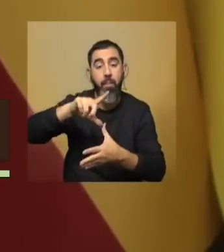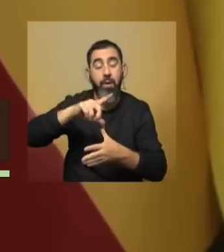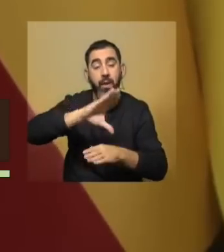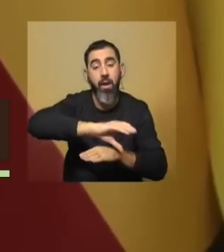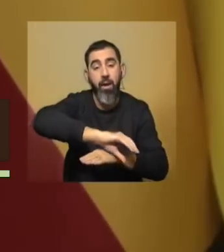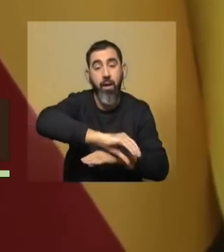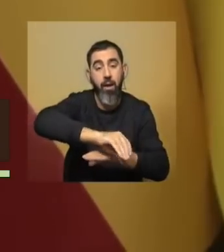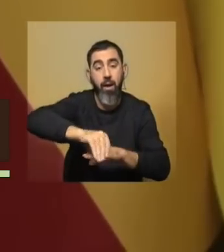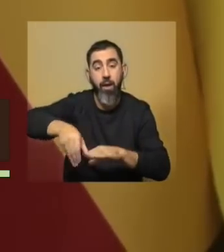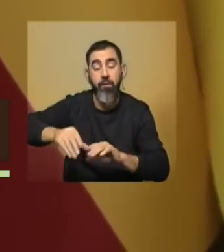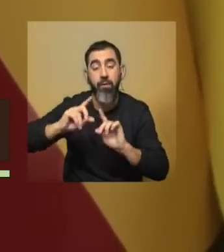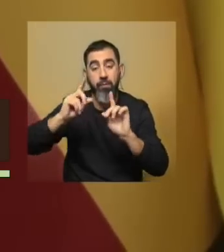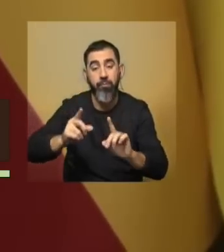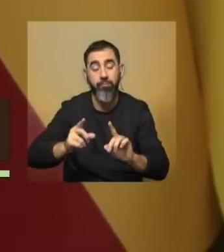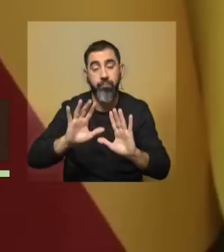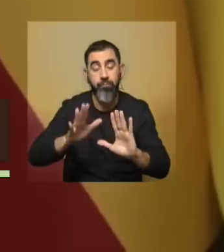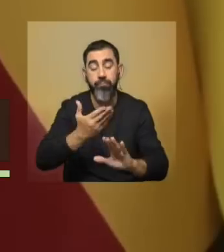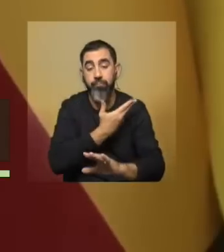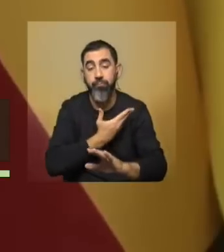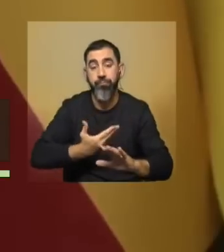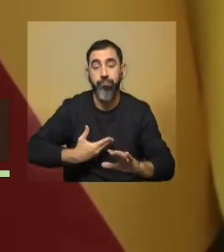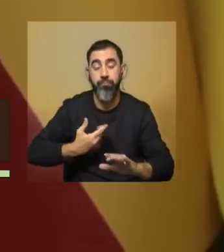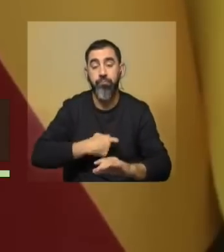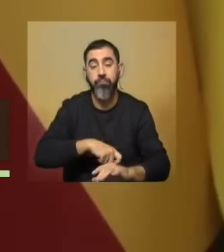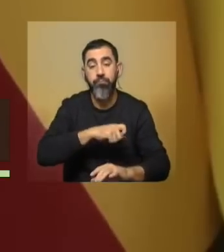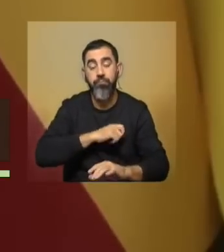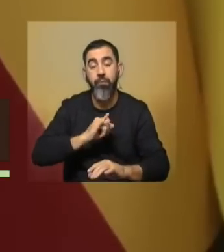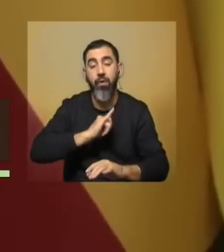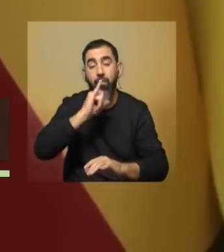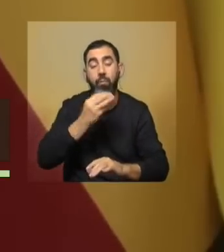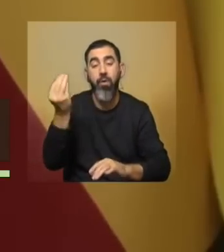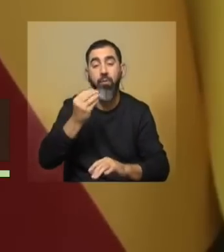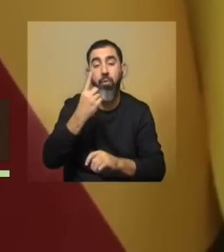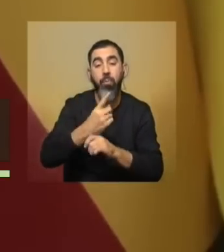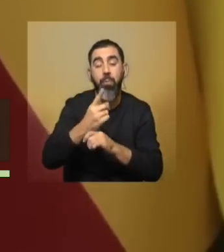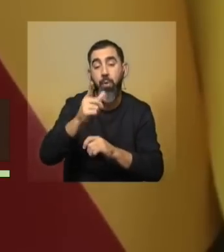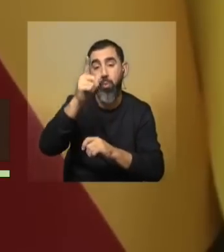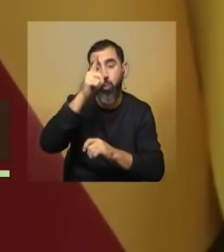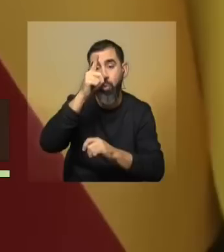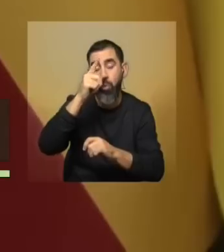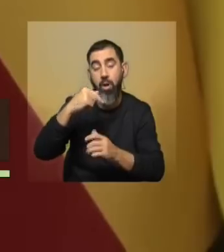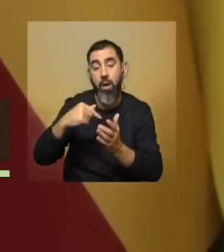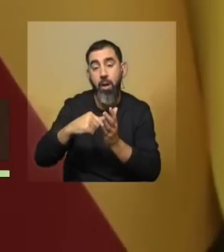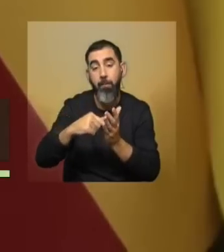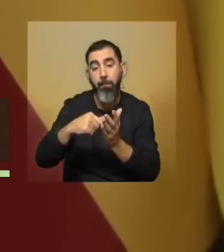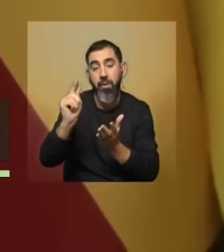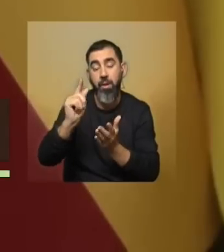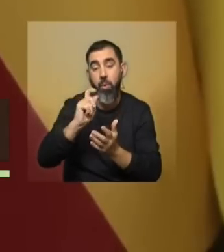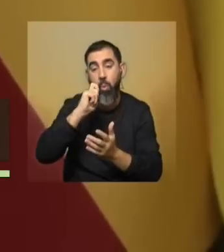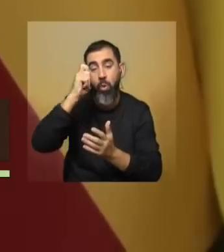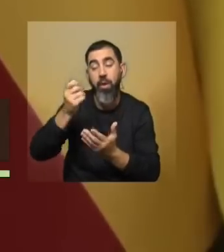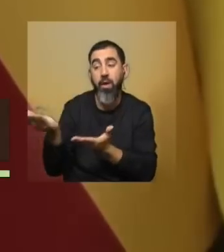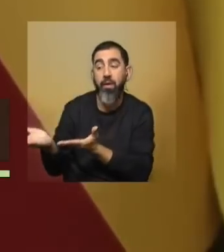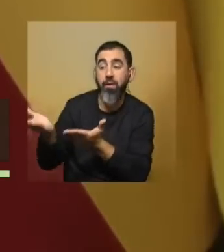Caribe, igual. De esta manera, el presidente español informó el sábado 1 de julio en la capital ucraniana que había invitado a Zelensky